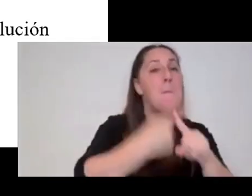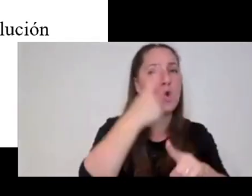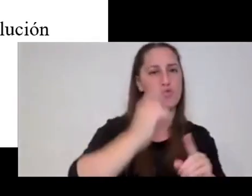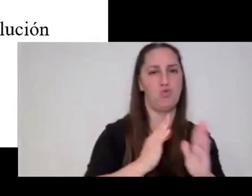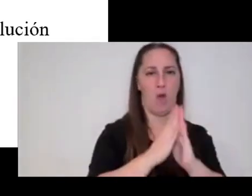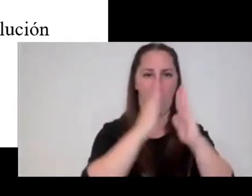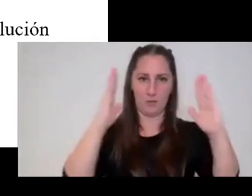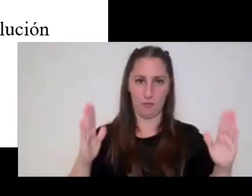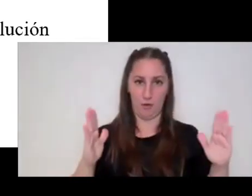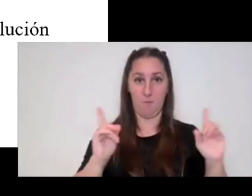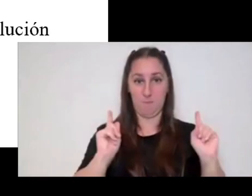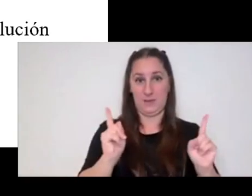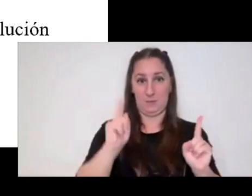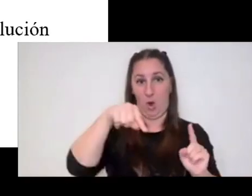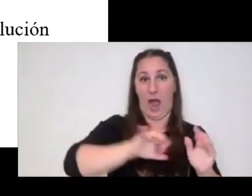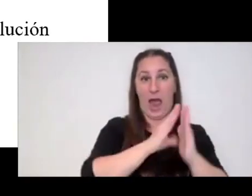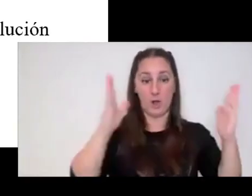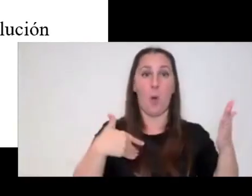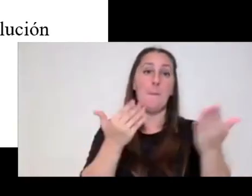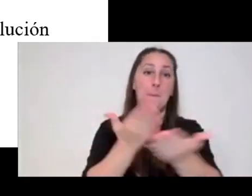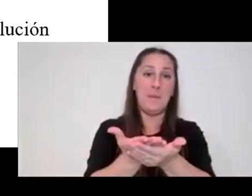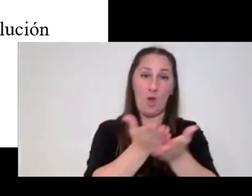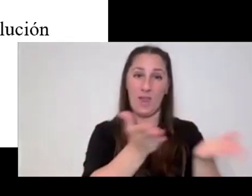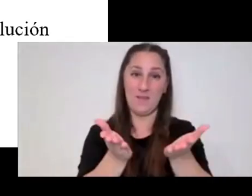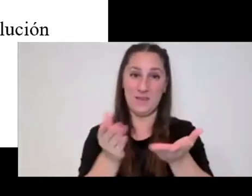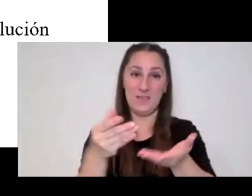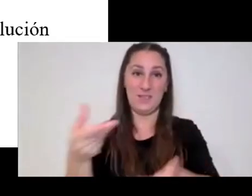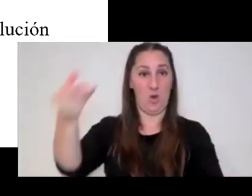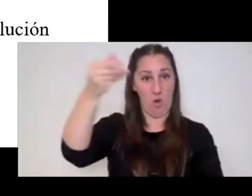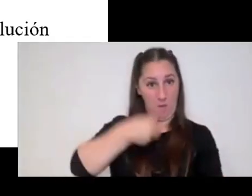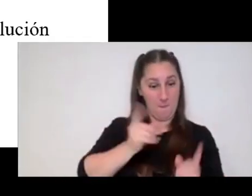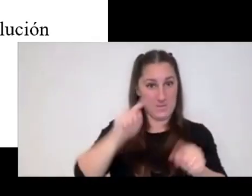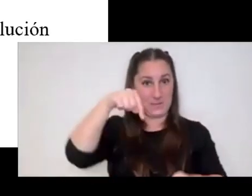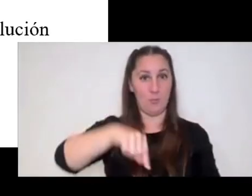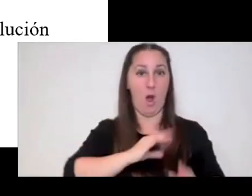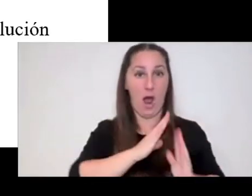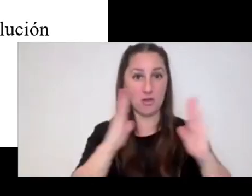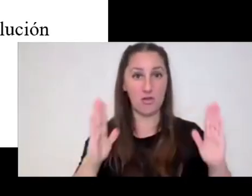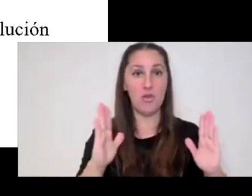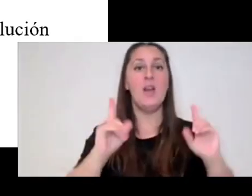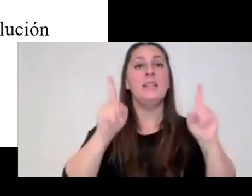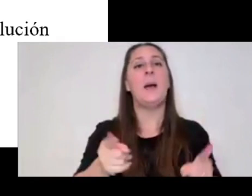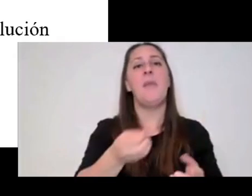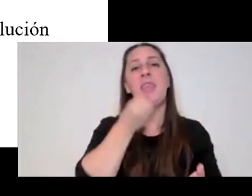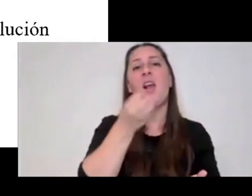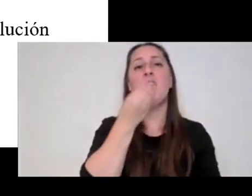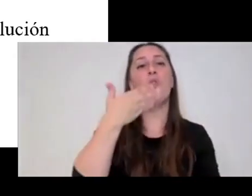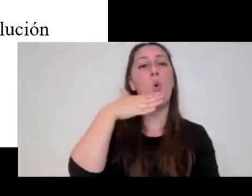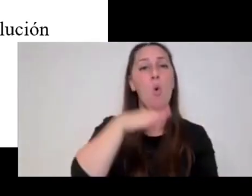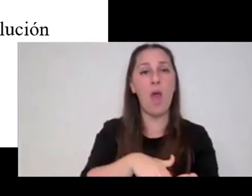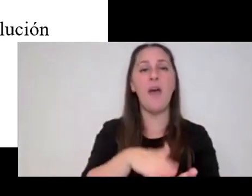calendario por el cual solicita el beneficio, y a su vez, en carácter de declaración jurada, manifestar